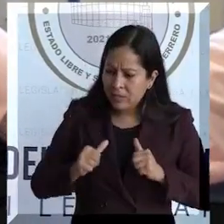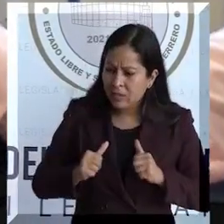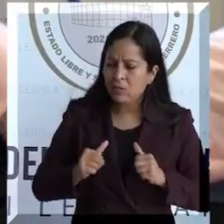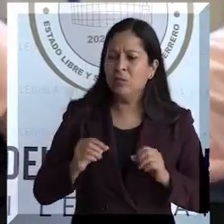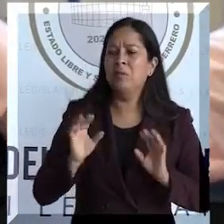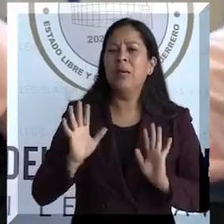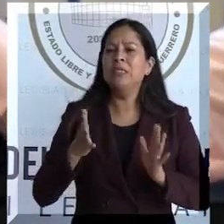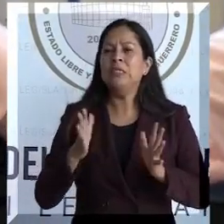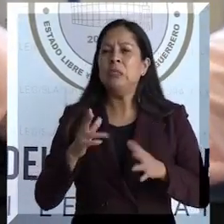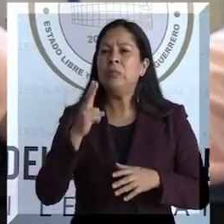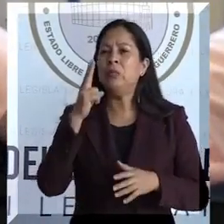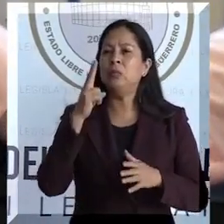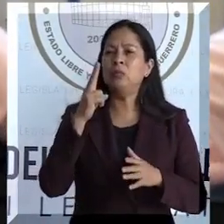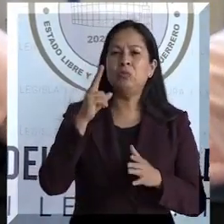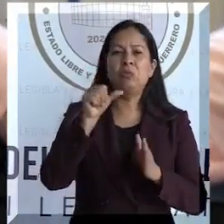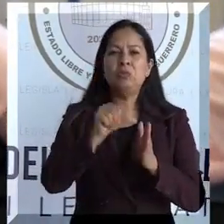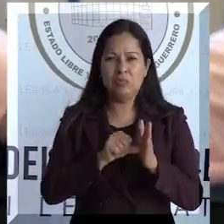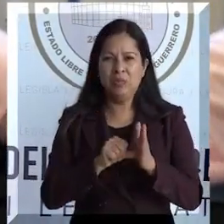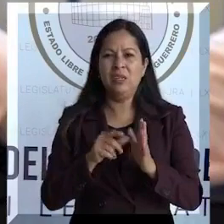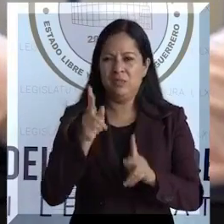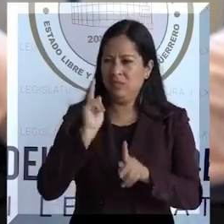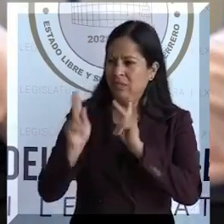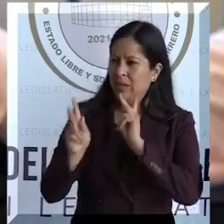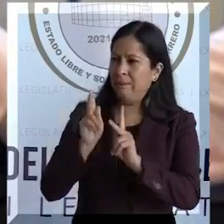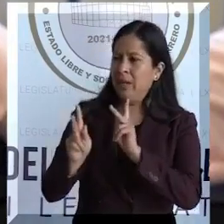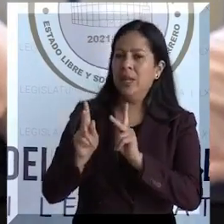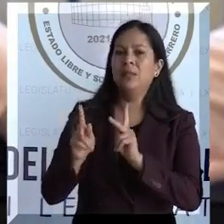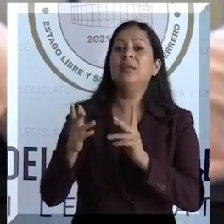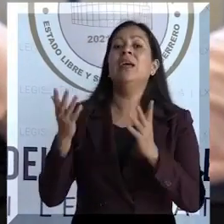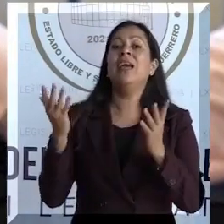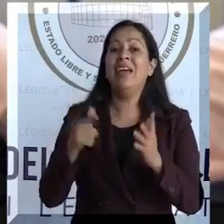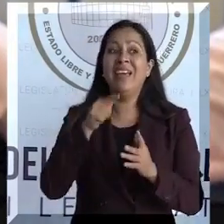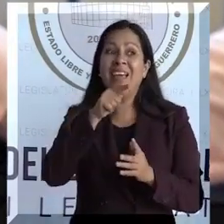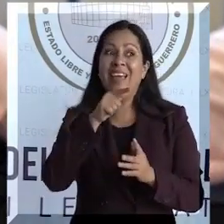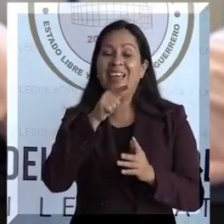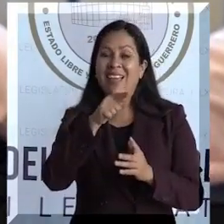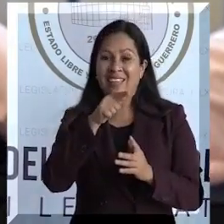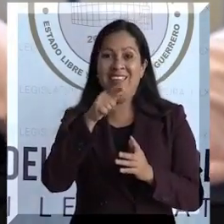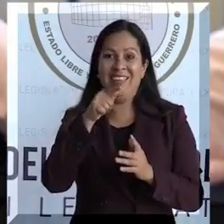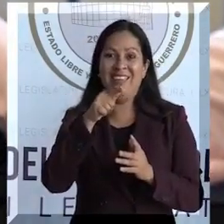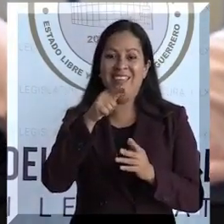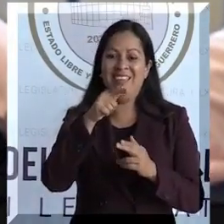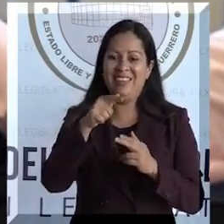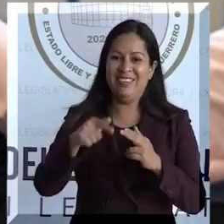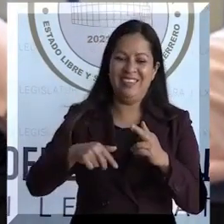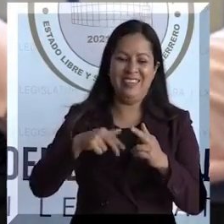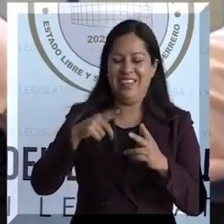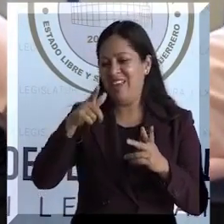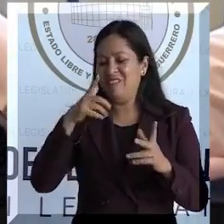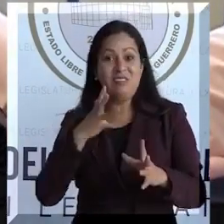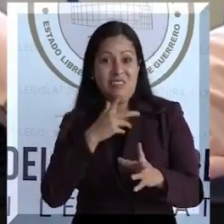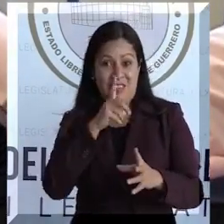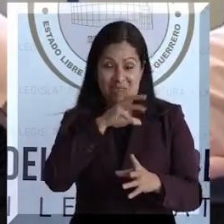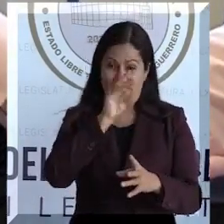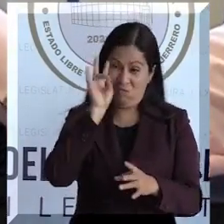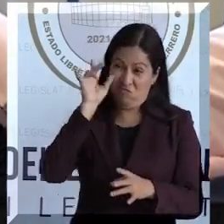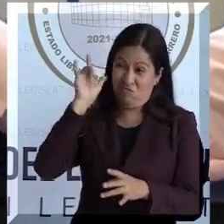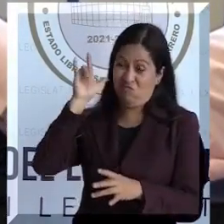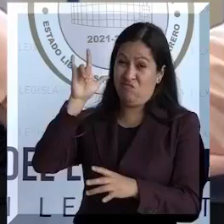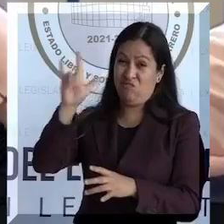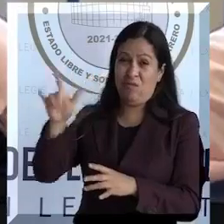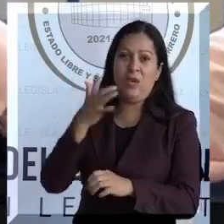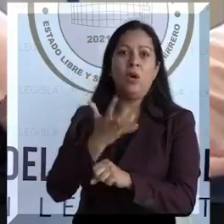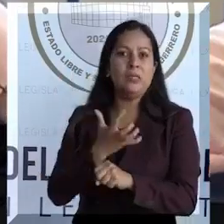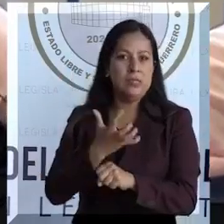como a los dos meses que tuvimos esa plática, hizo el recorrido, hizo esa gira por Estados Unidos. Entonces creo que a través de